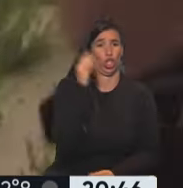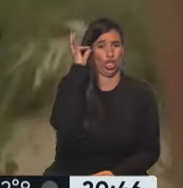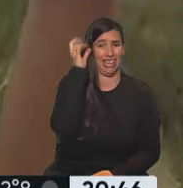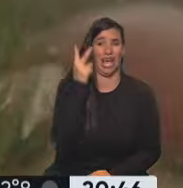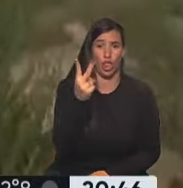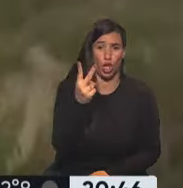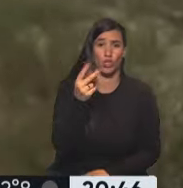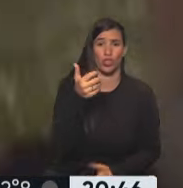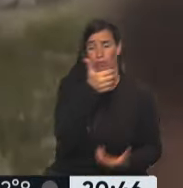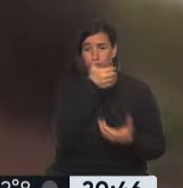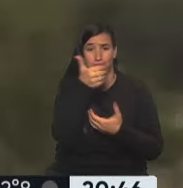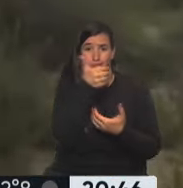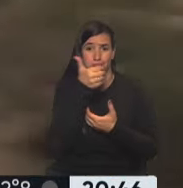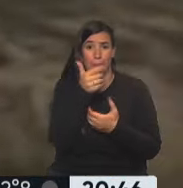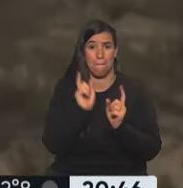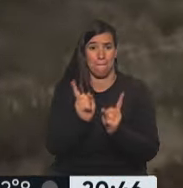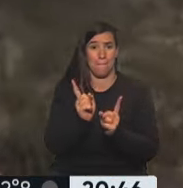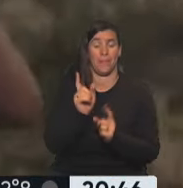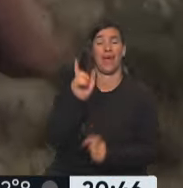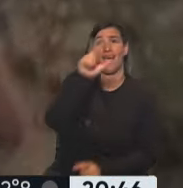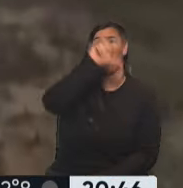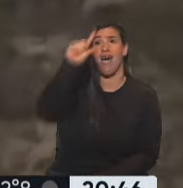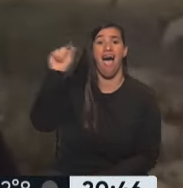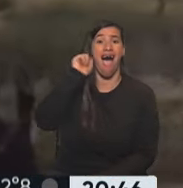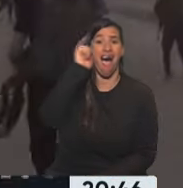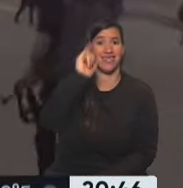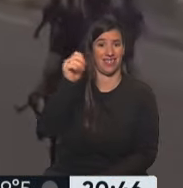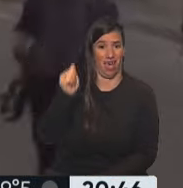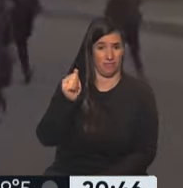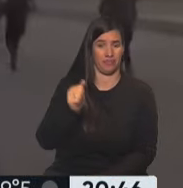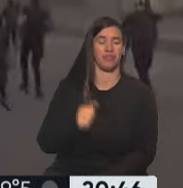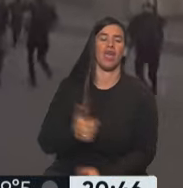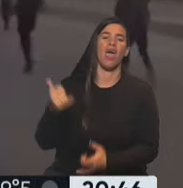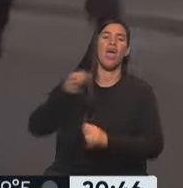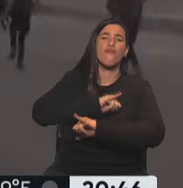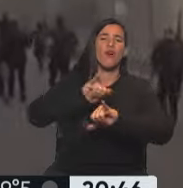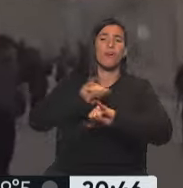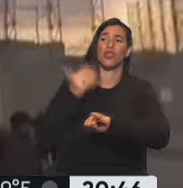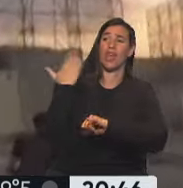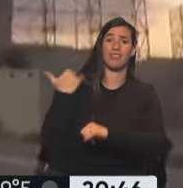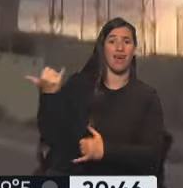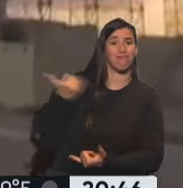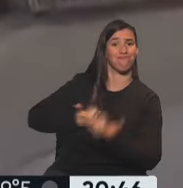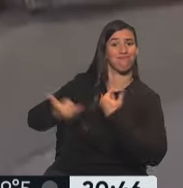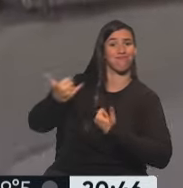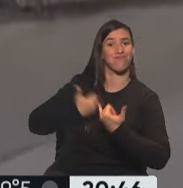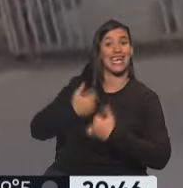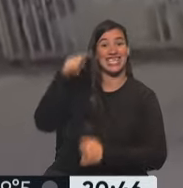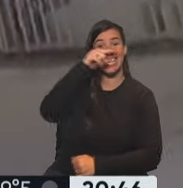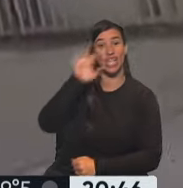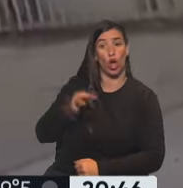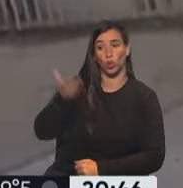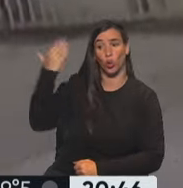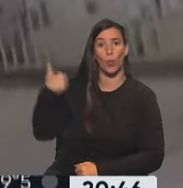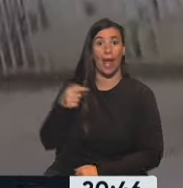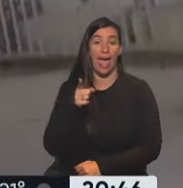que recibimos ayer es que en este brutal ataque del 7 de octubre él estaba defendiendo su kibutz, un